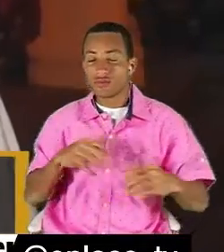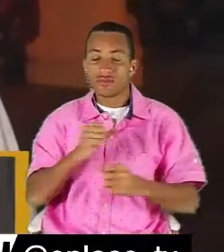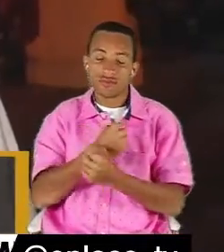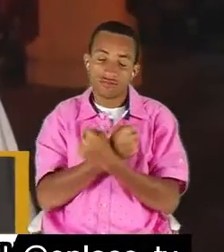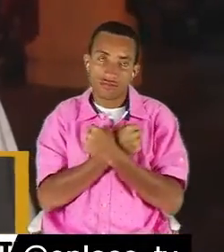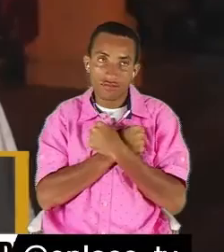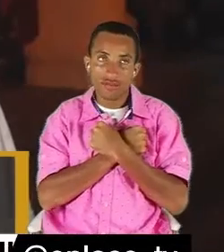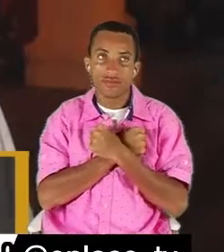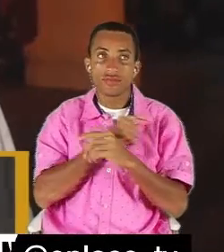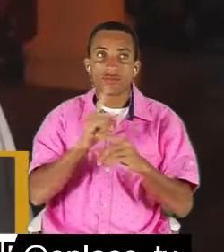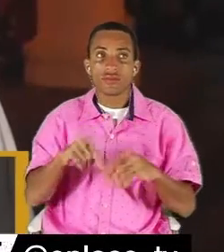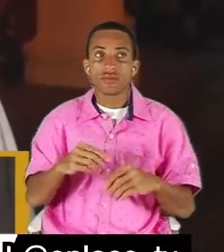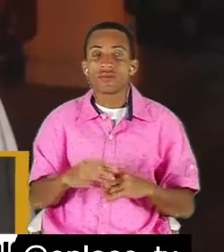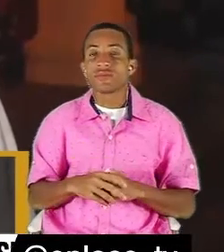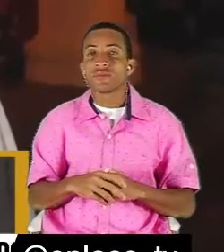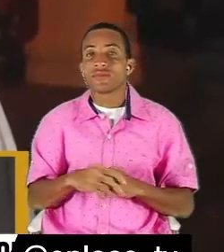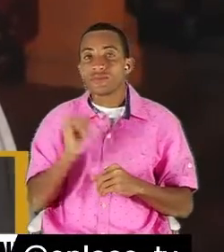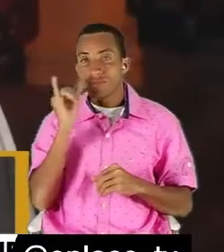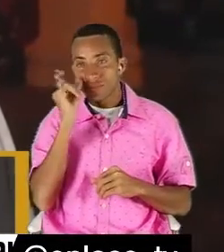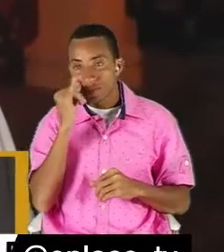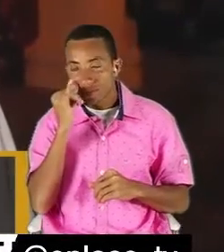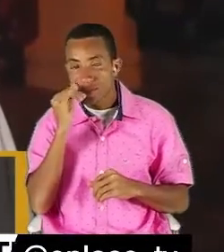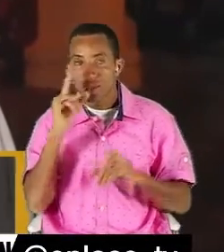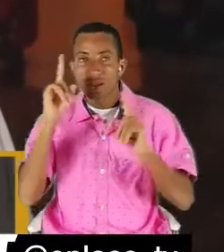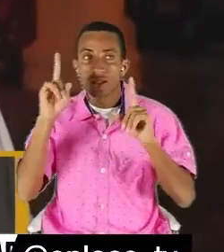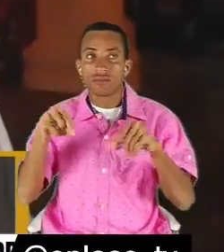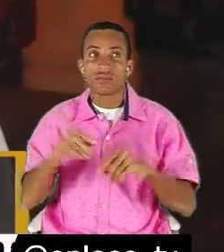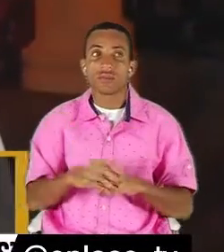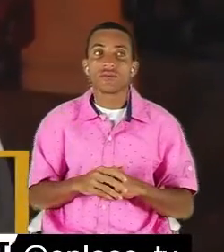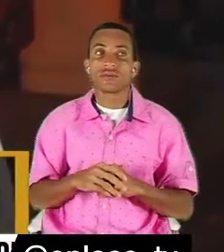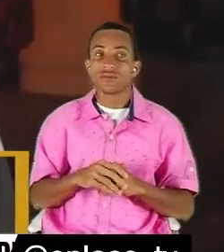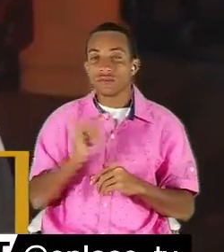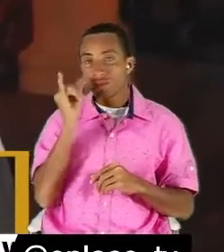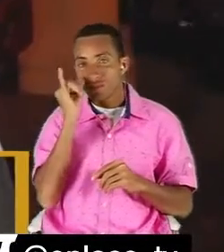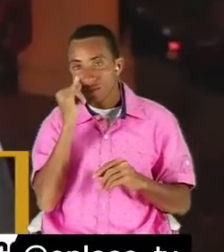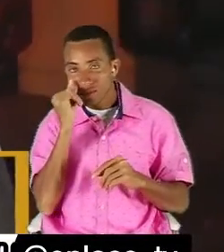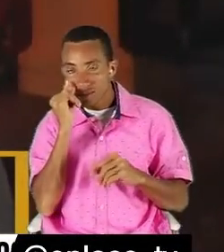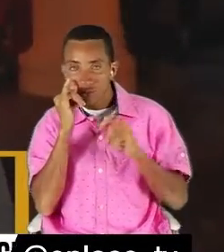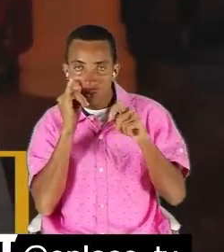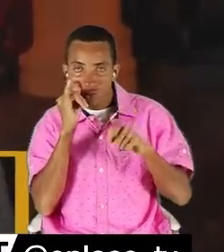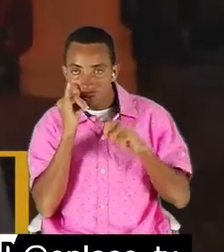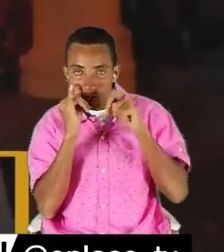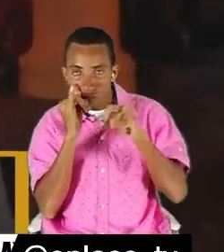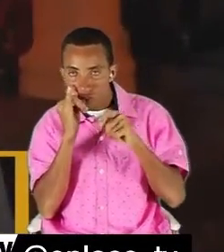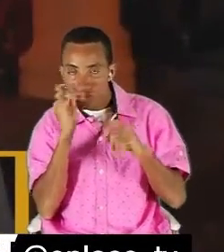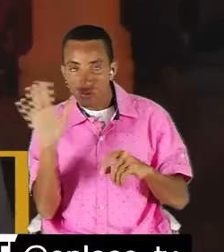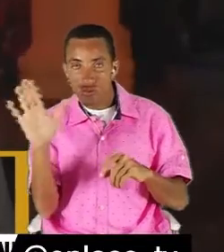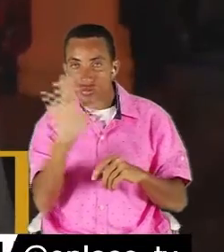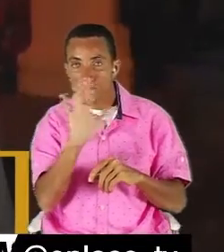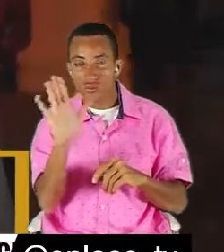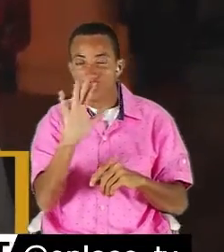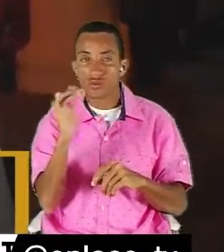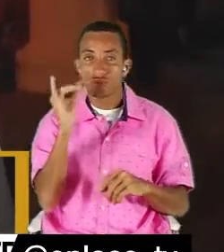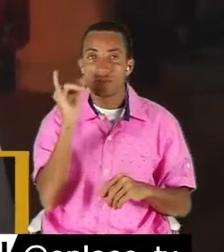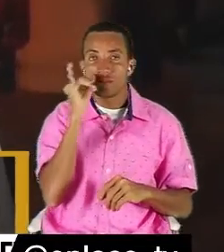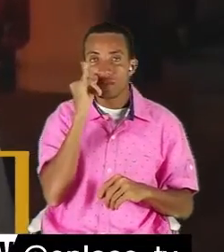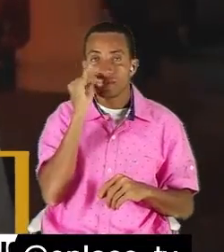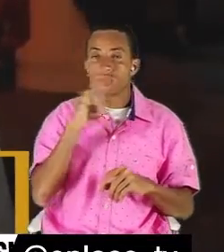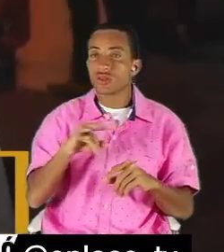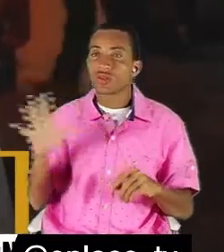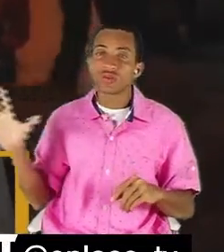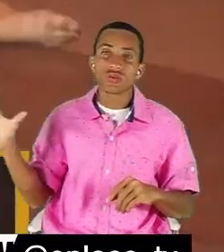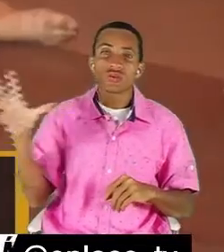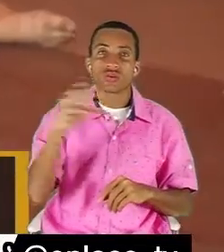Queremos realizar sketches, filminutos, videoclips con todo alucinado a Barranca Bermeja y